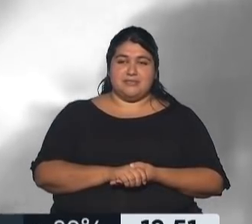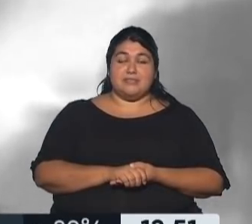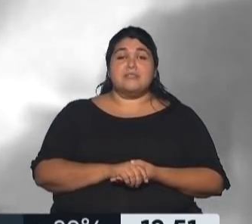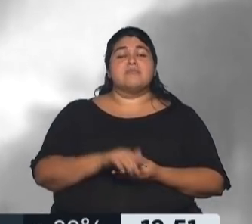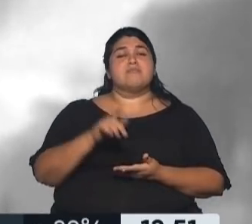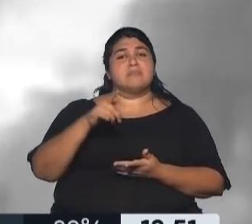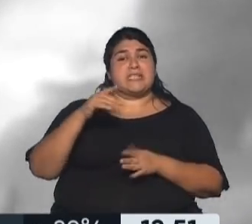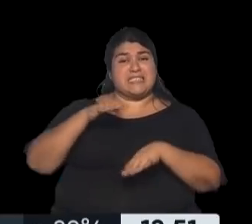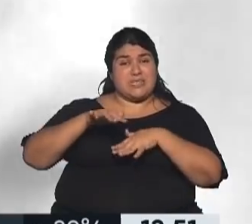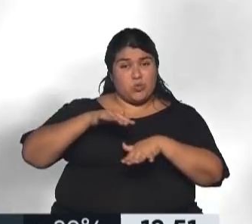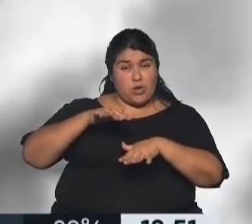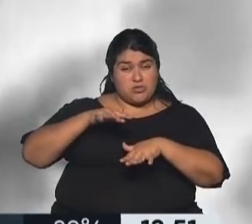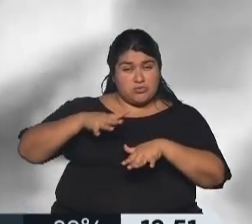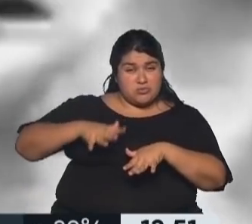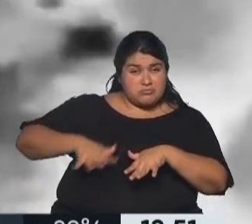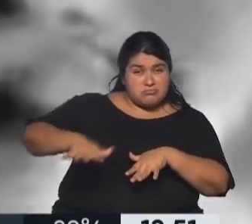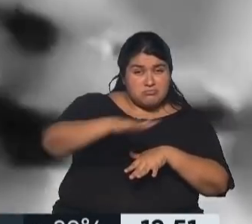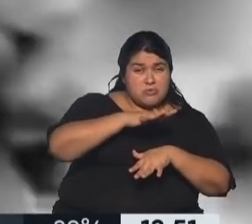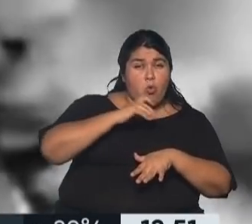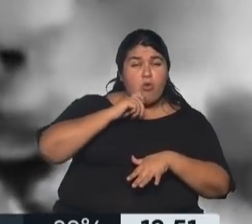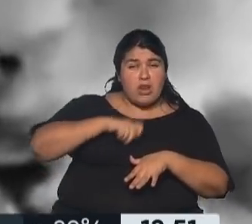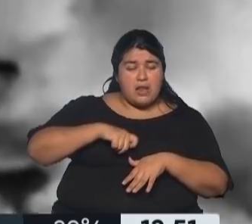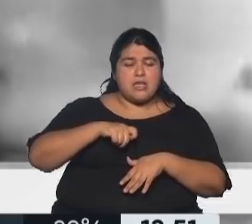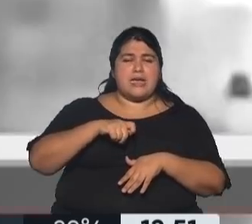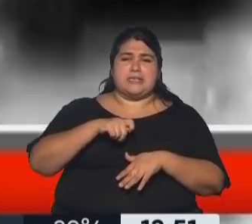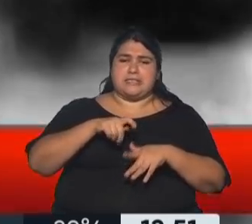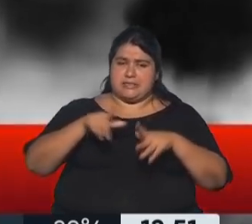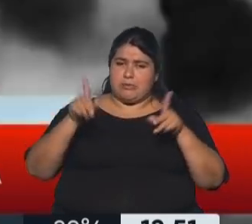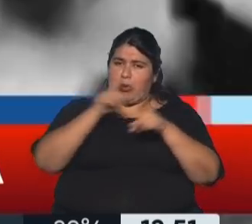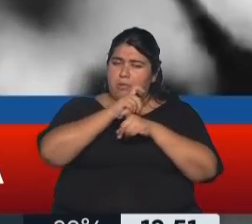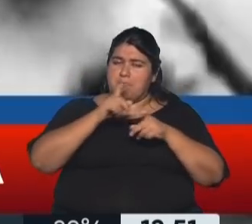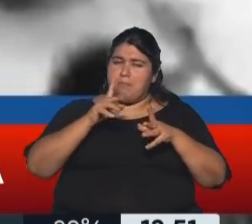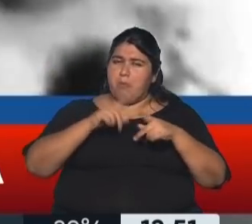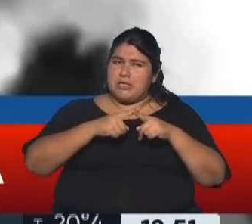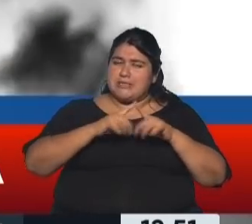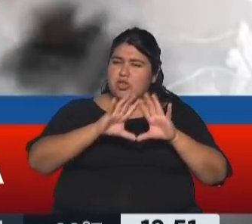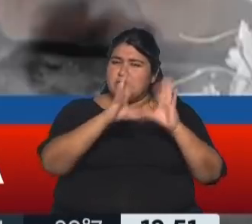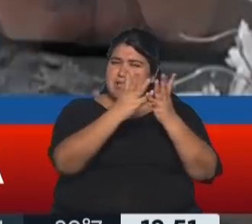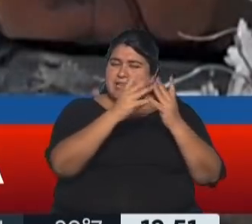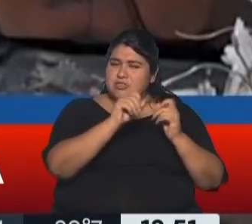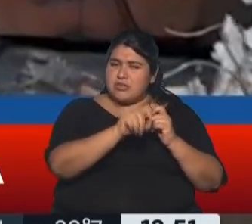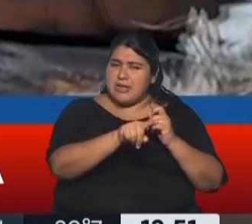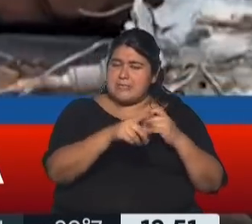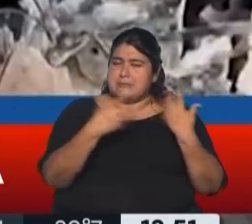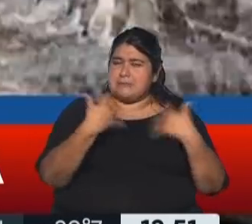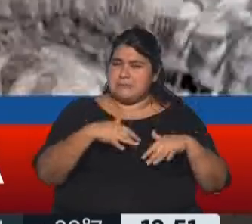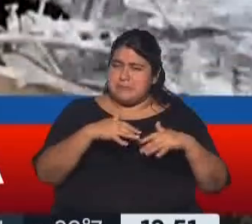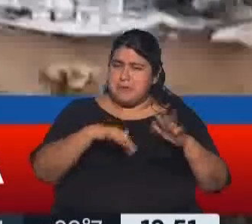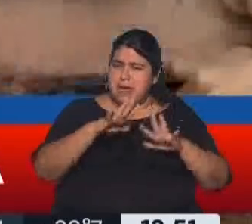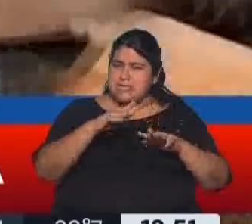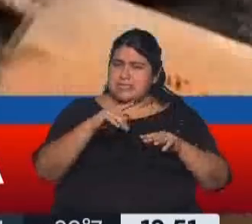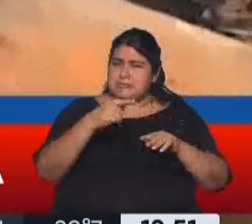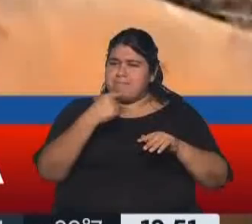A medida que la situación en el terreno en Ucrania y la escena política internacional parecen defraudar cada vez más las